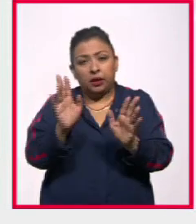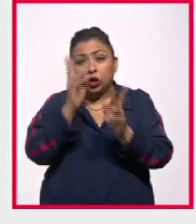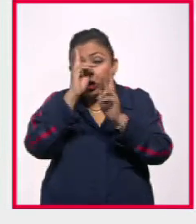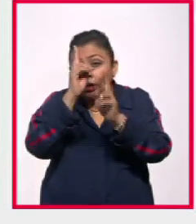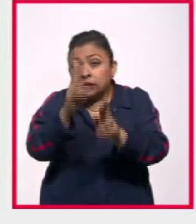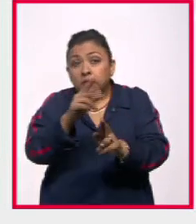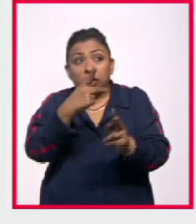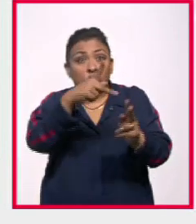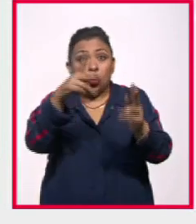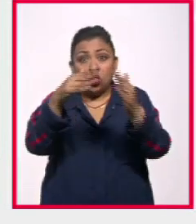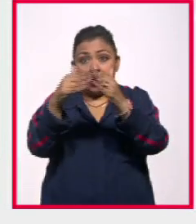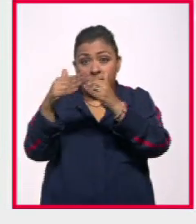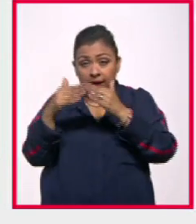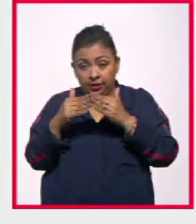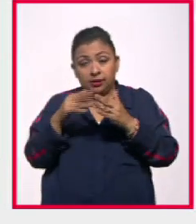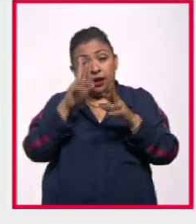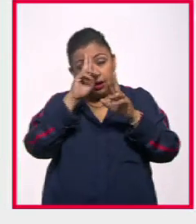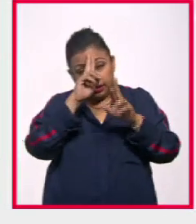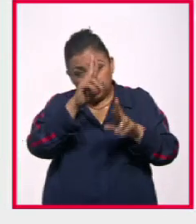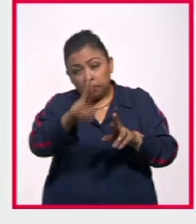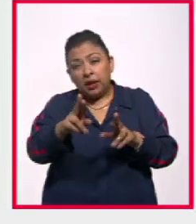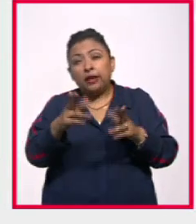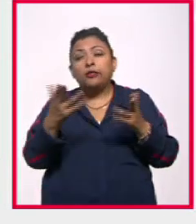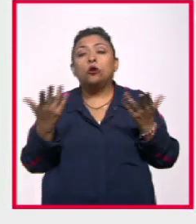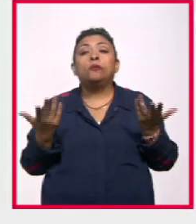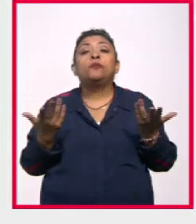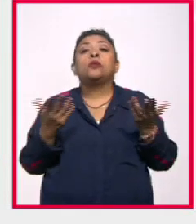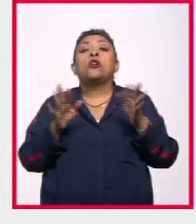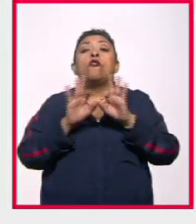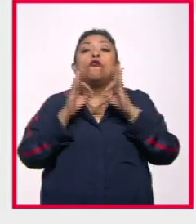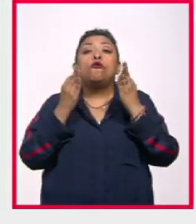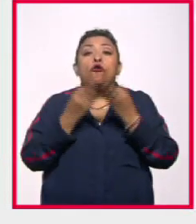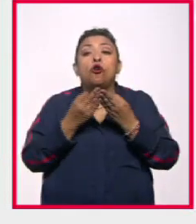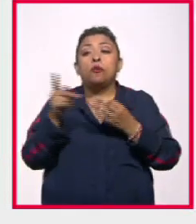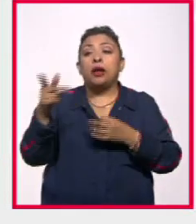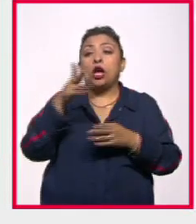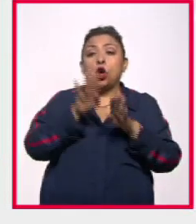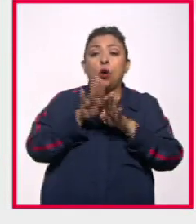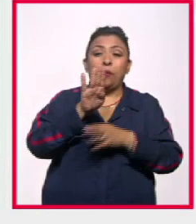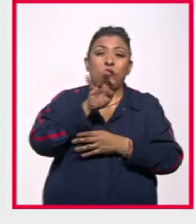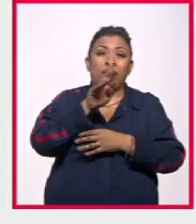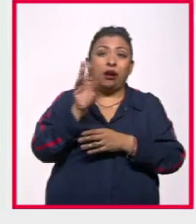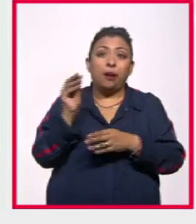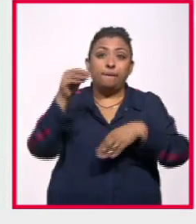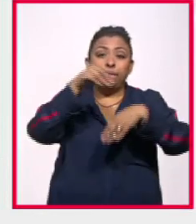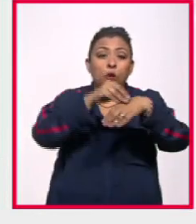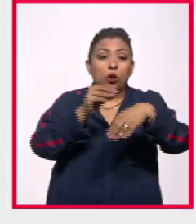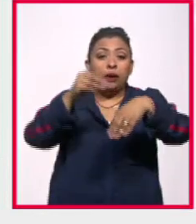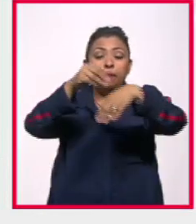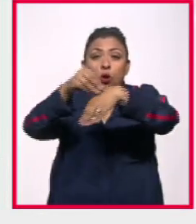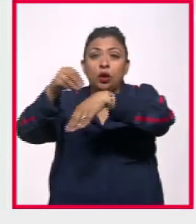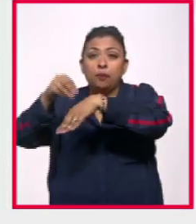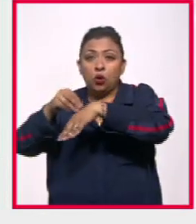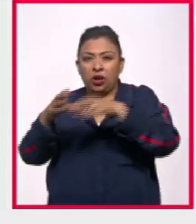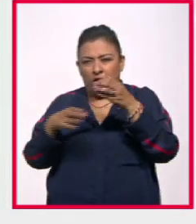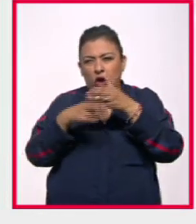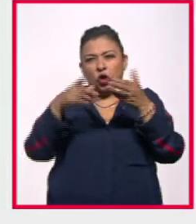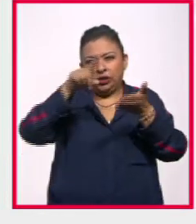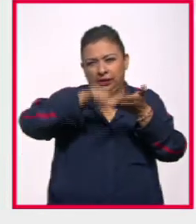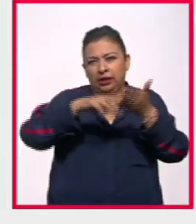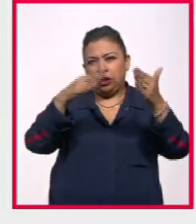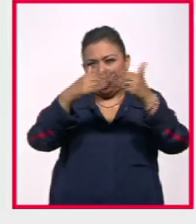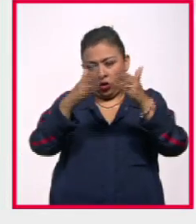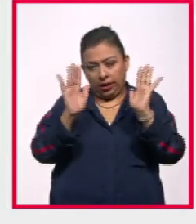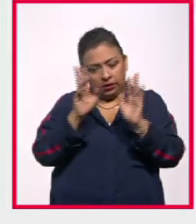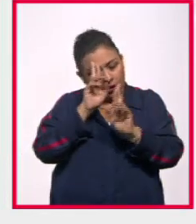house, respect for the way Barragán sort of inserted objects into his house. And